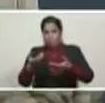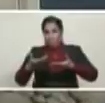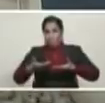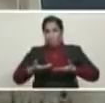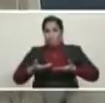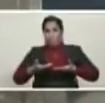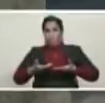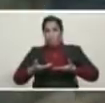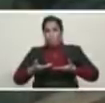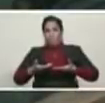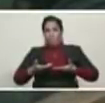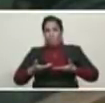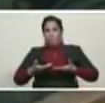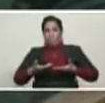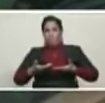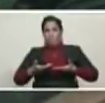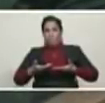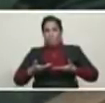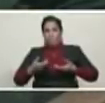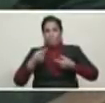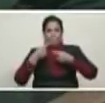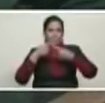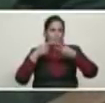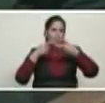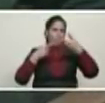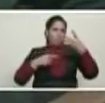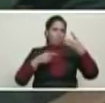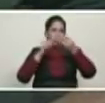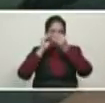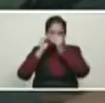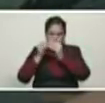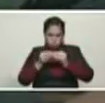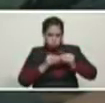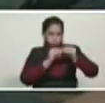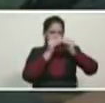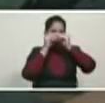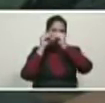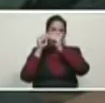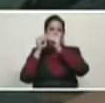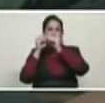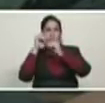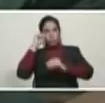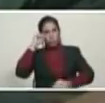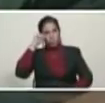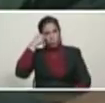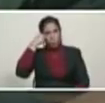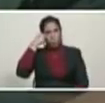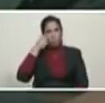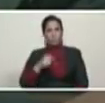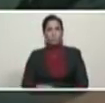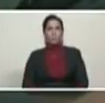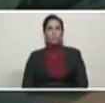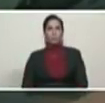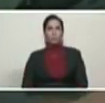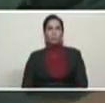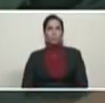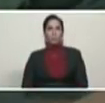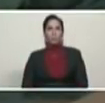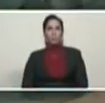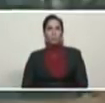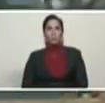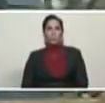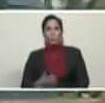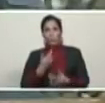todo un conjunto de lugares de recuerdo, decía el libertador, y la